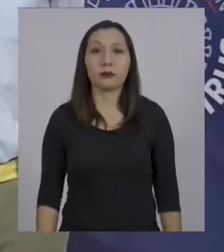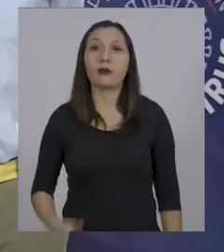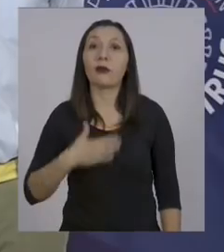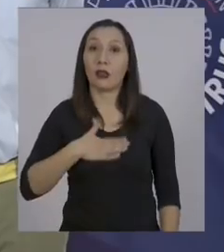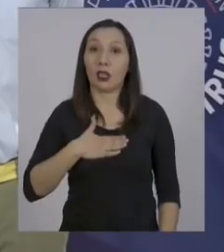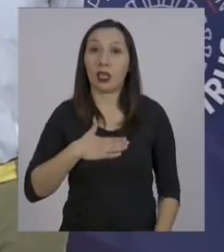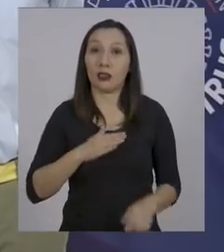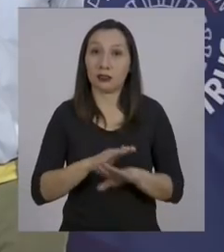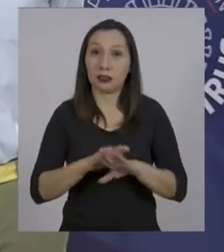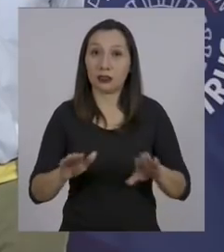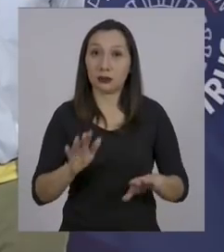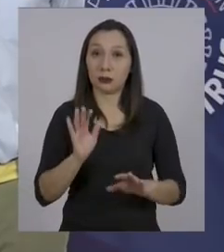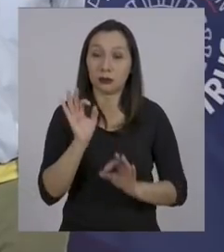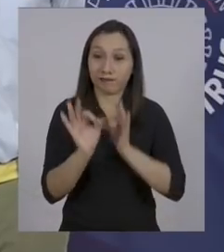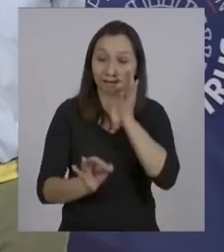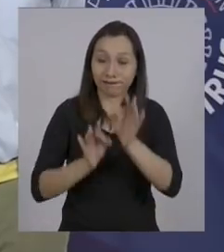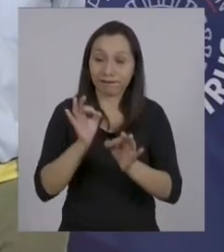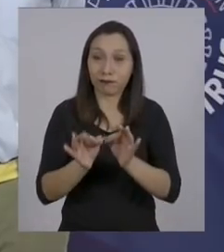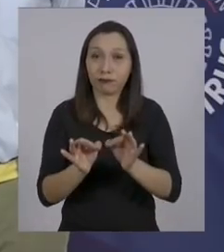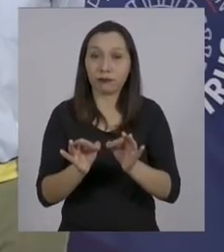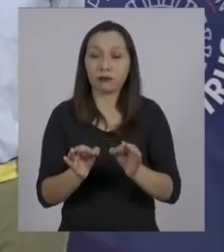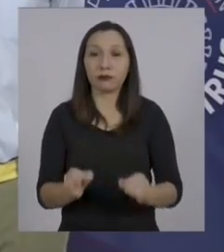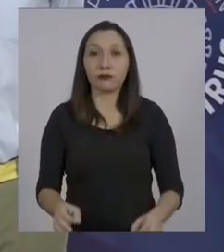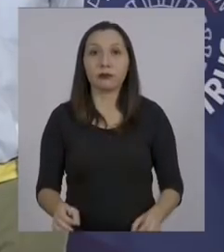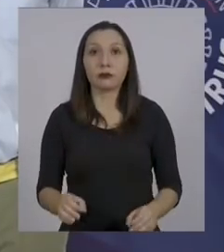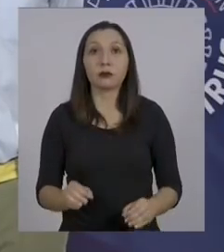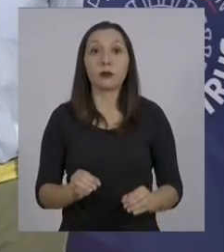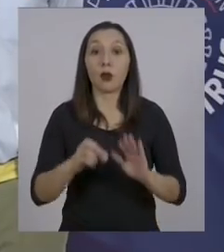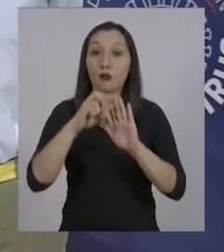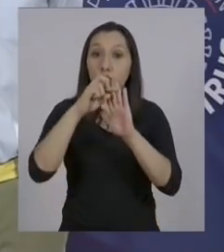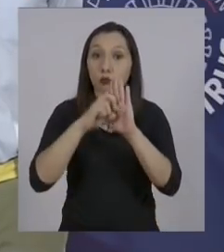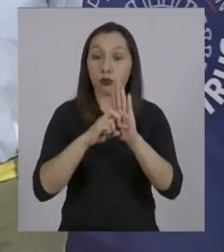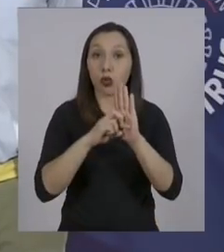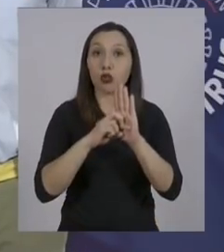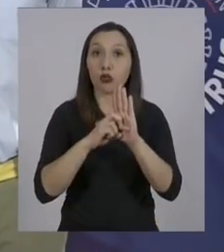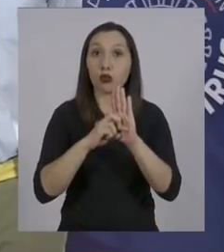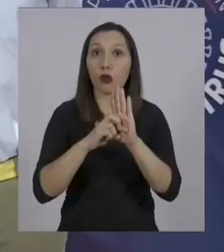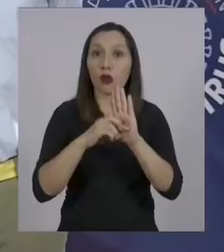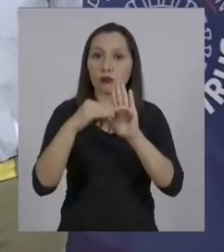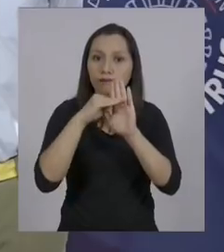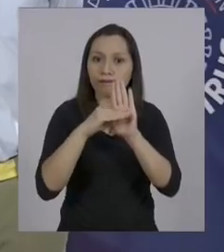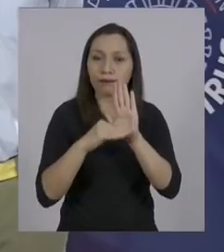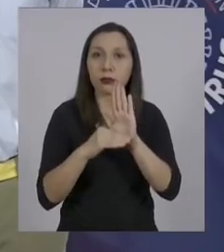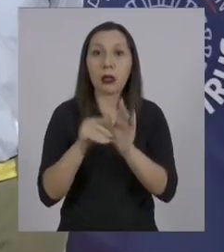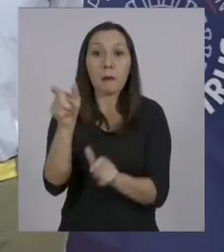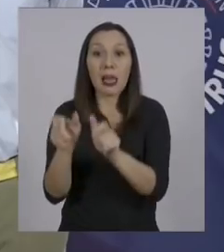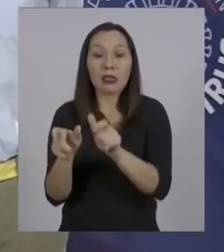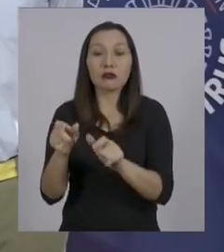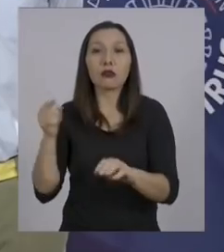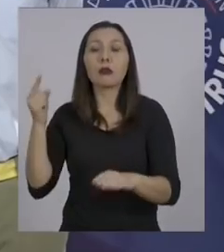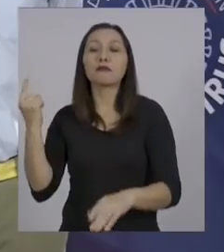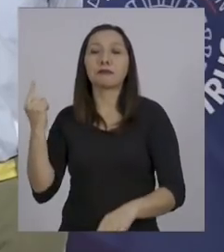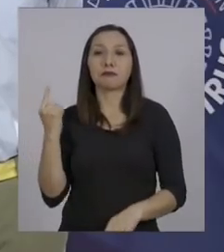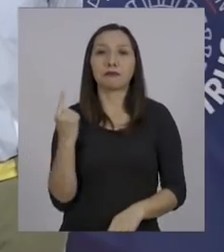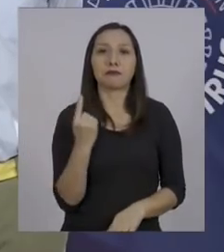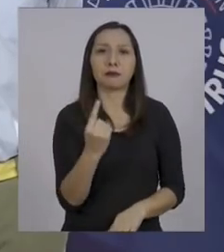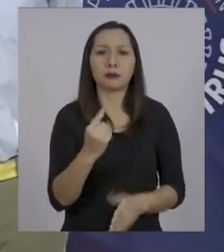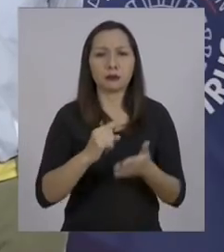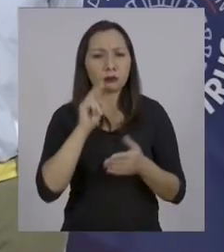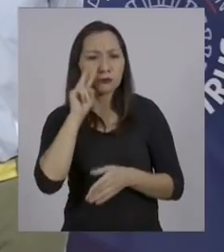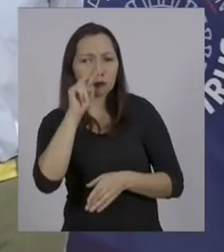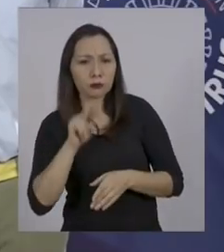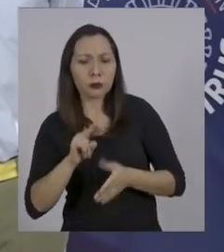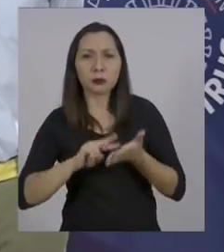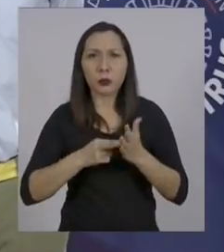Quiero terminar señalando que, por protocolo, pacientes que llegan con síntomas